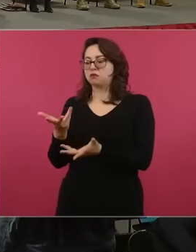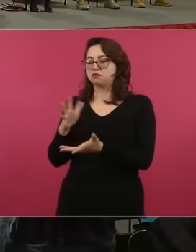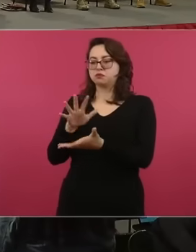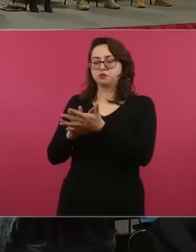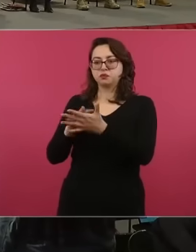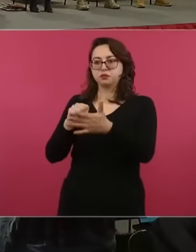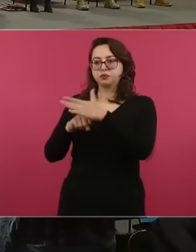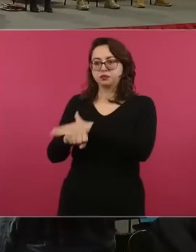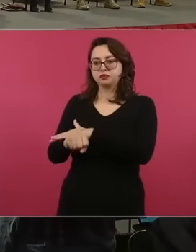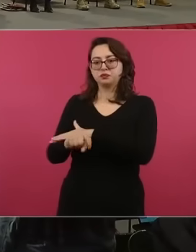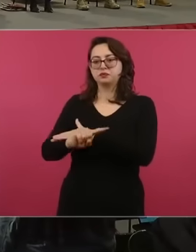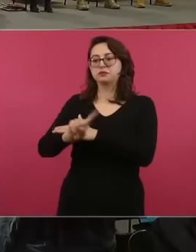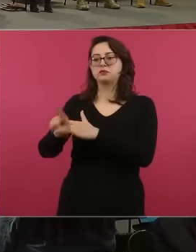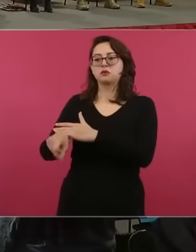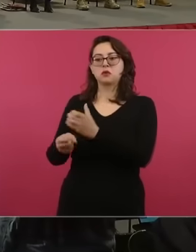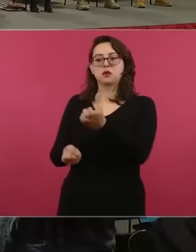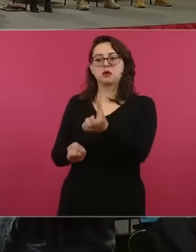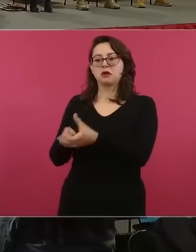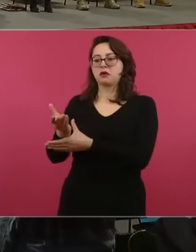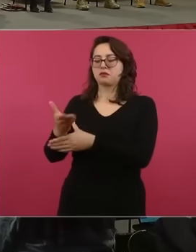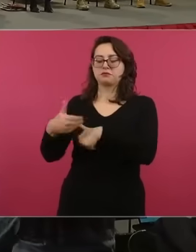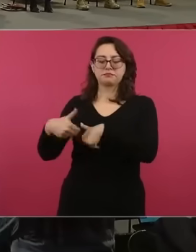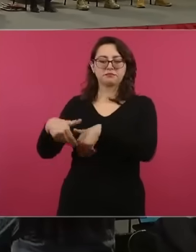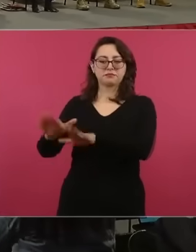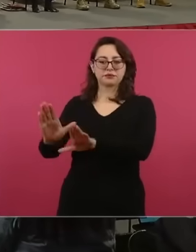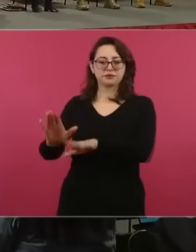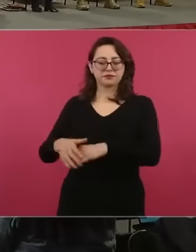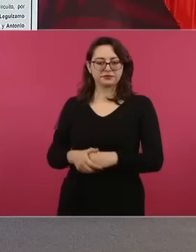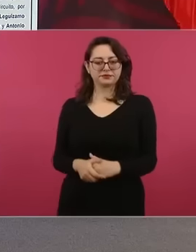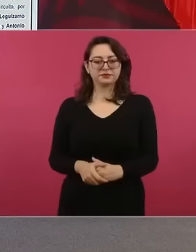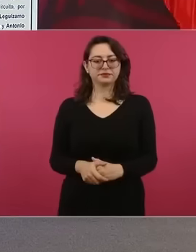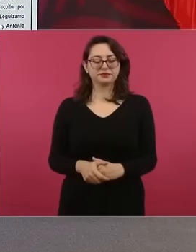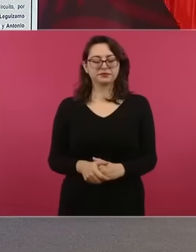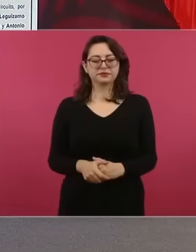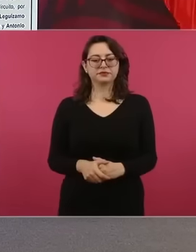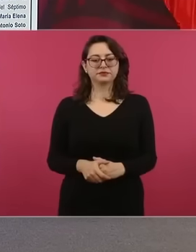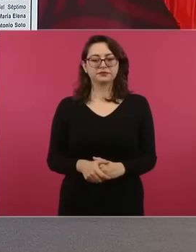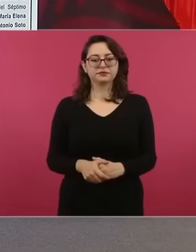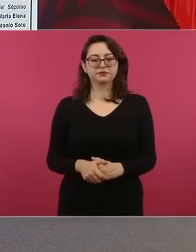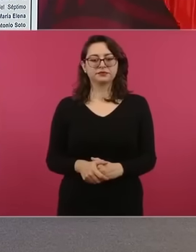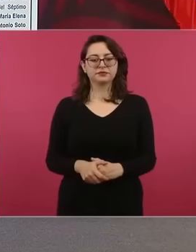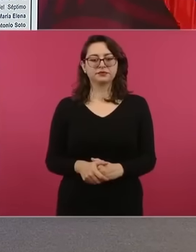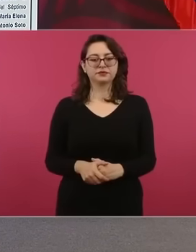ordenando la imposición de otra u otras medidas cautelares adelante